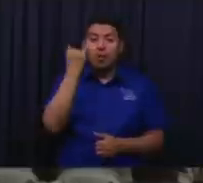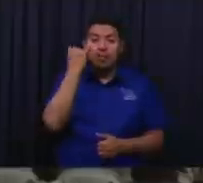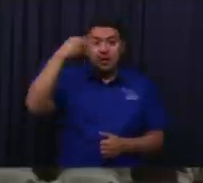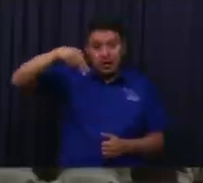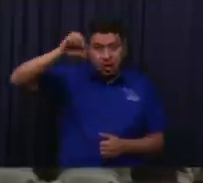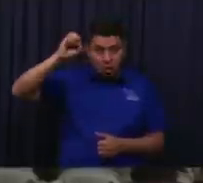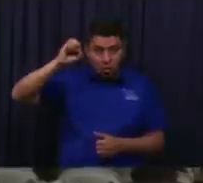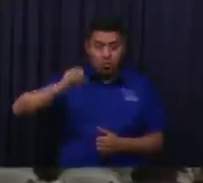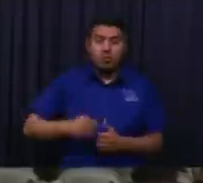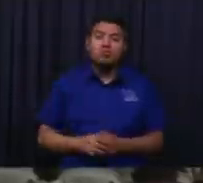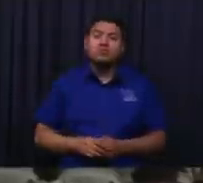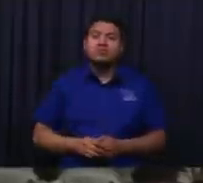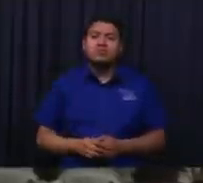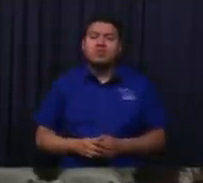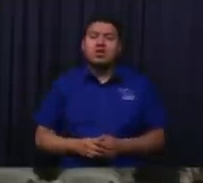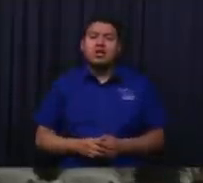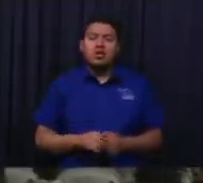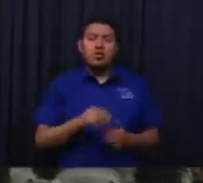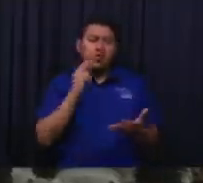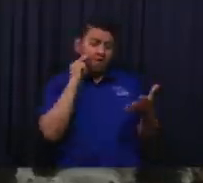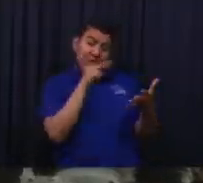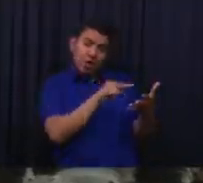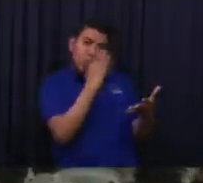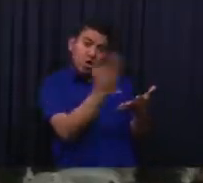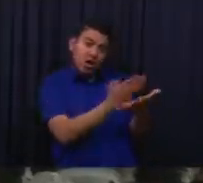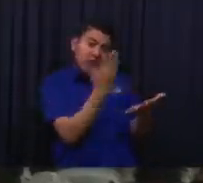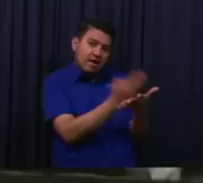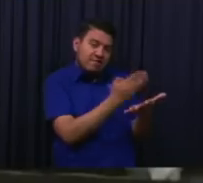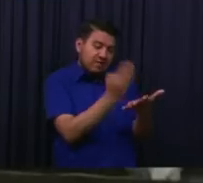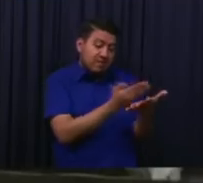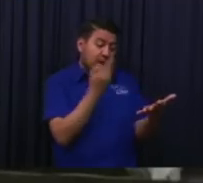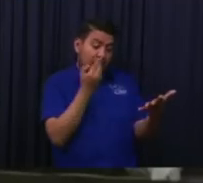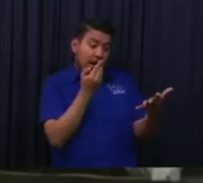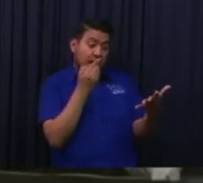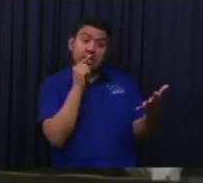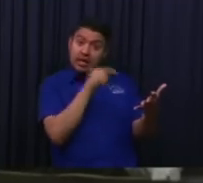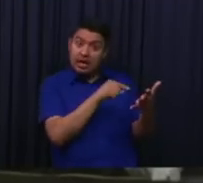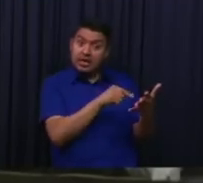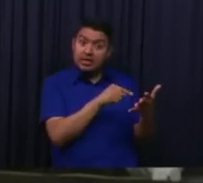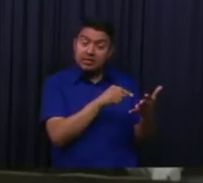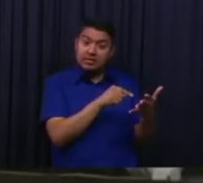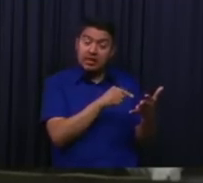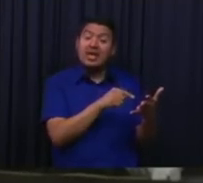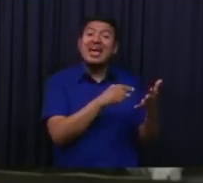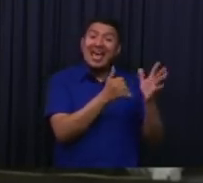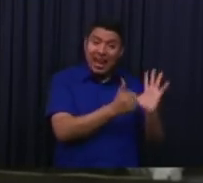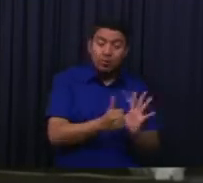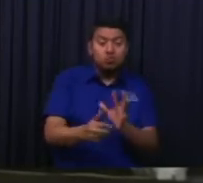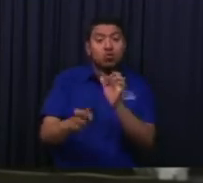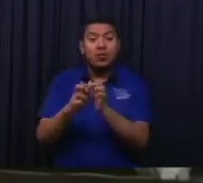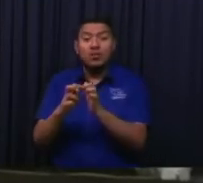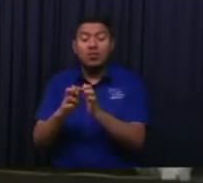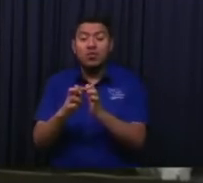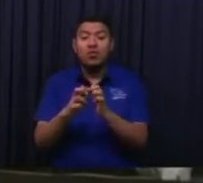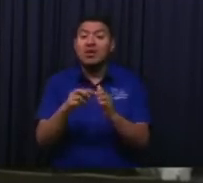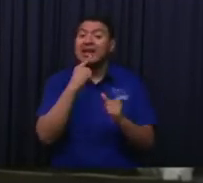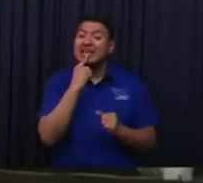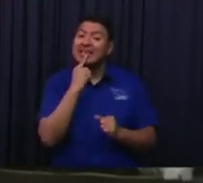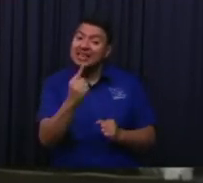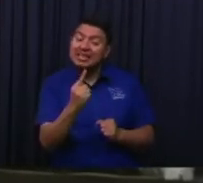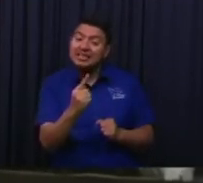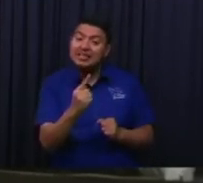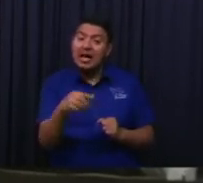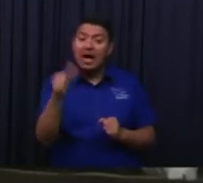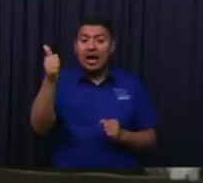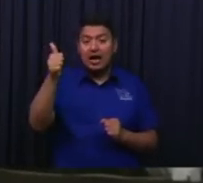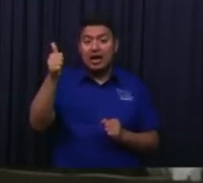la Biblia y me doy cuenta que el apóstol Pablo le dice a Timoteo en algún momento: mira, Timoteo, a causa